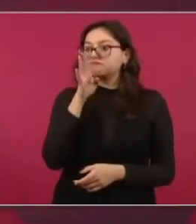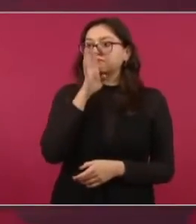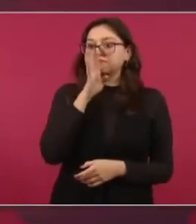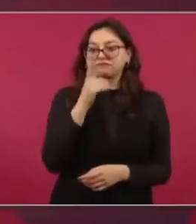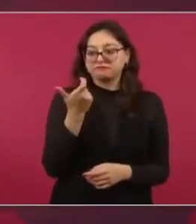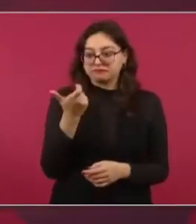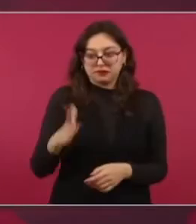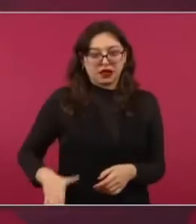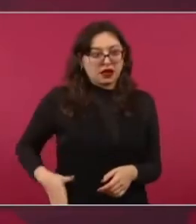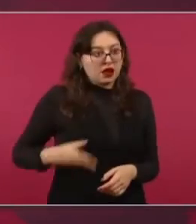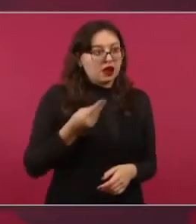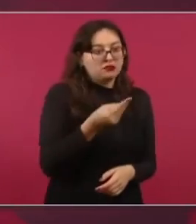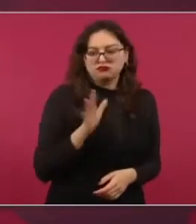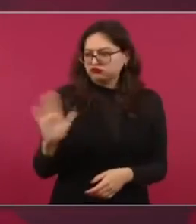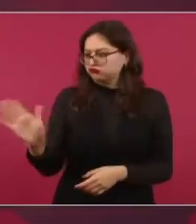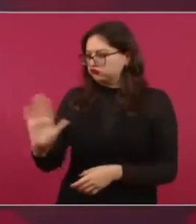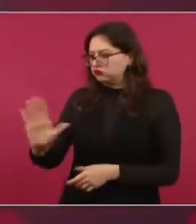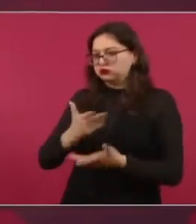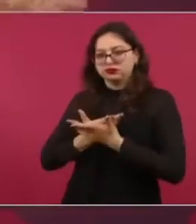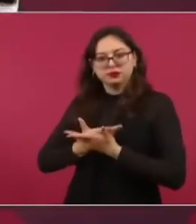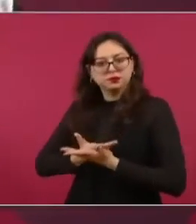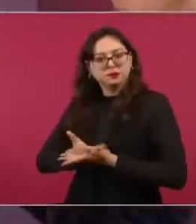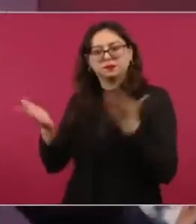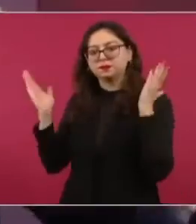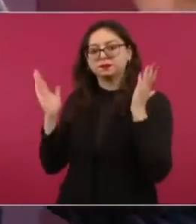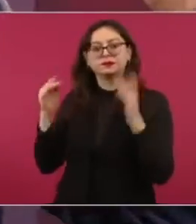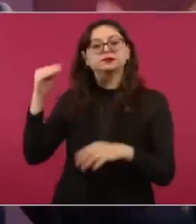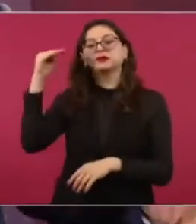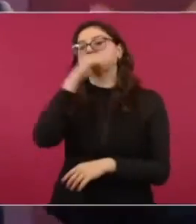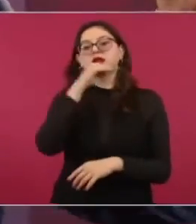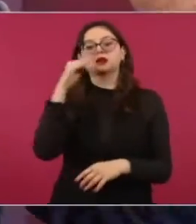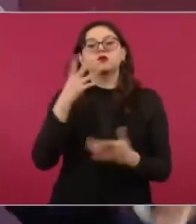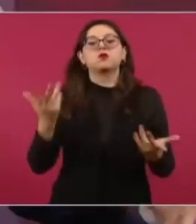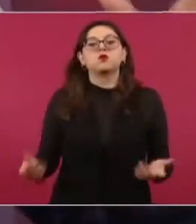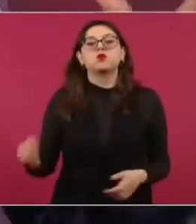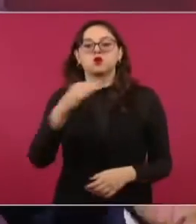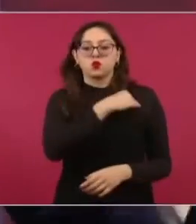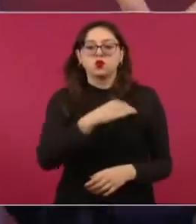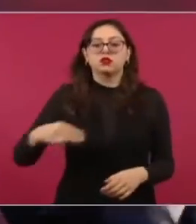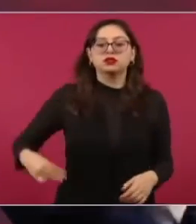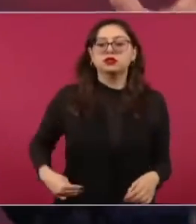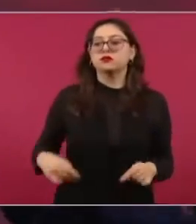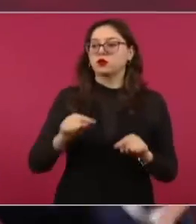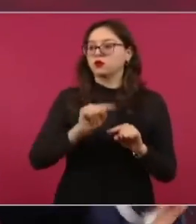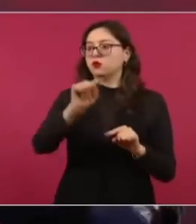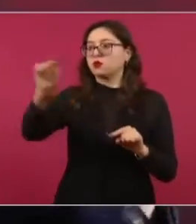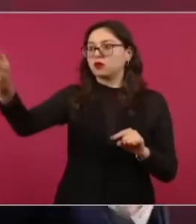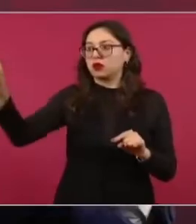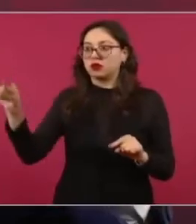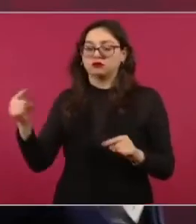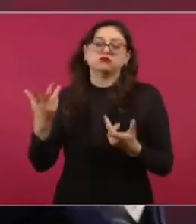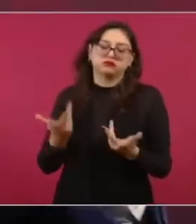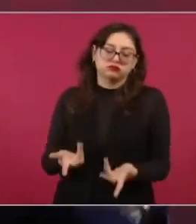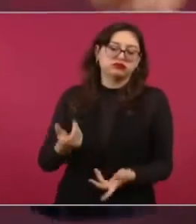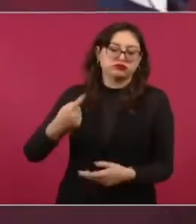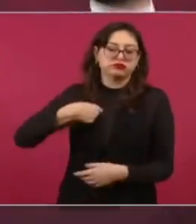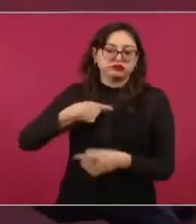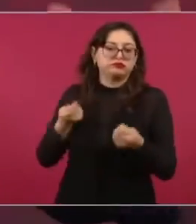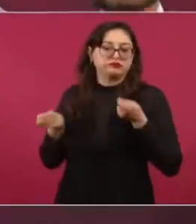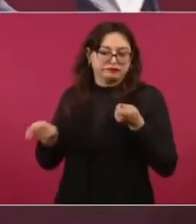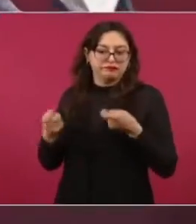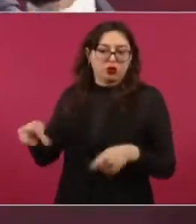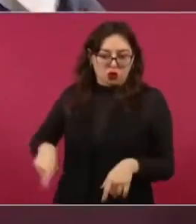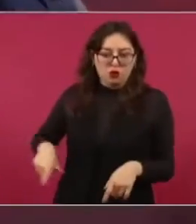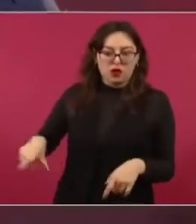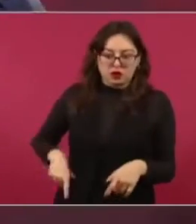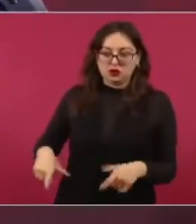con los excedentes, a los municipios donde nosotros gobernábamos,